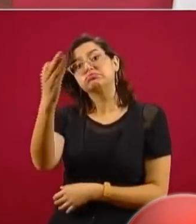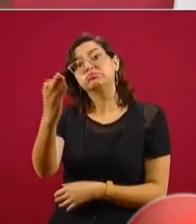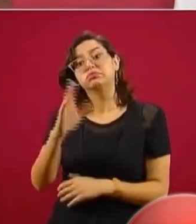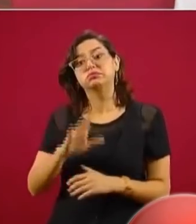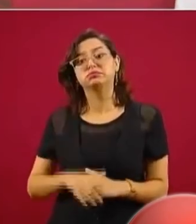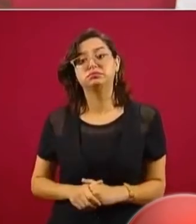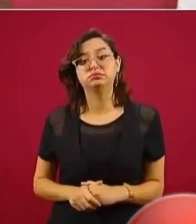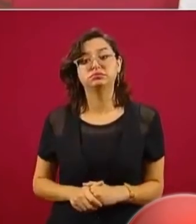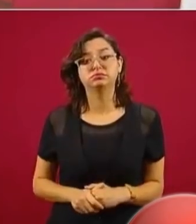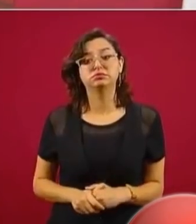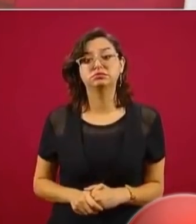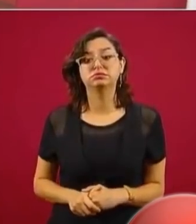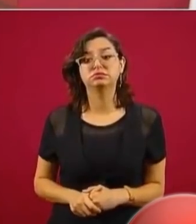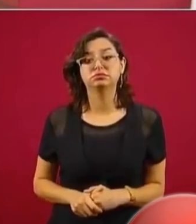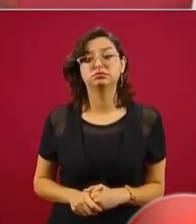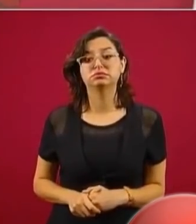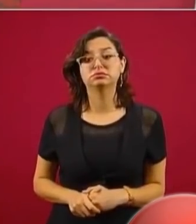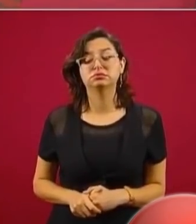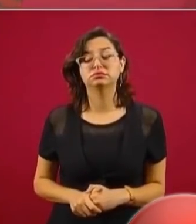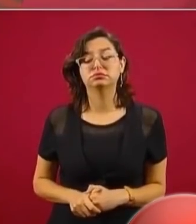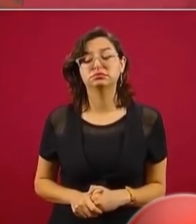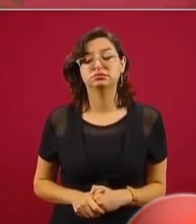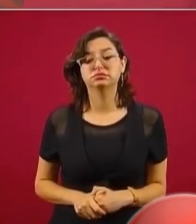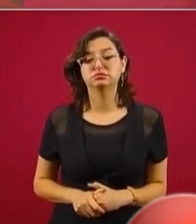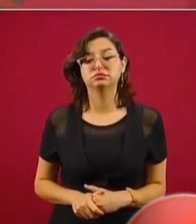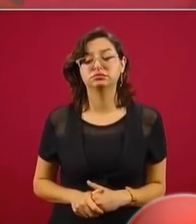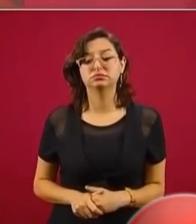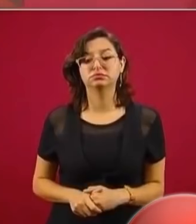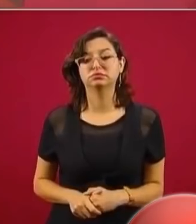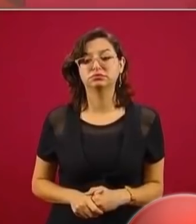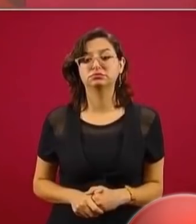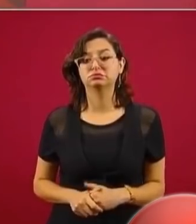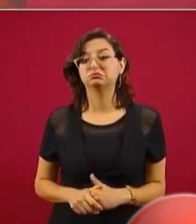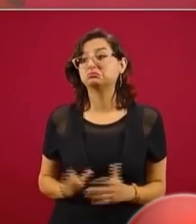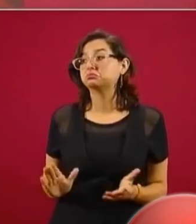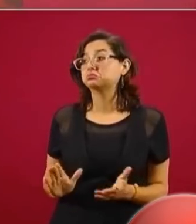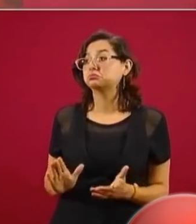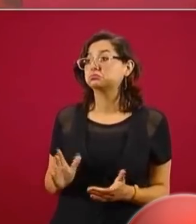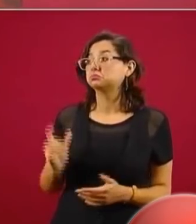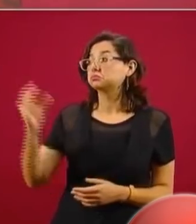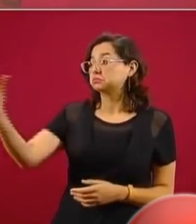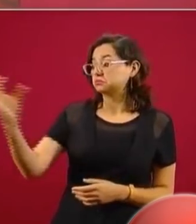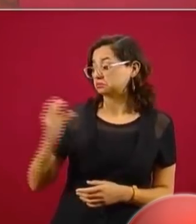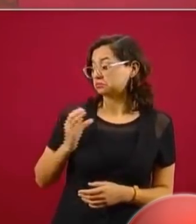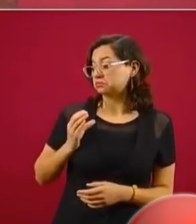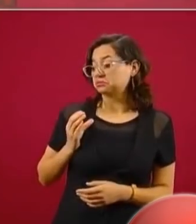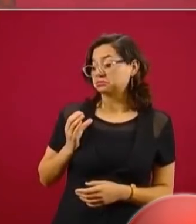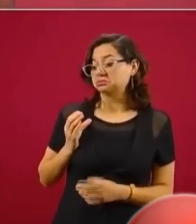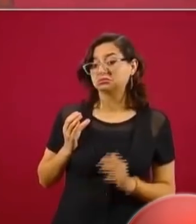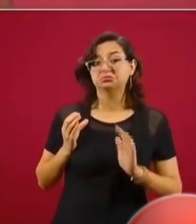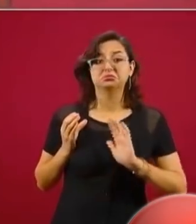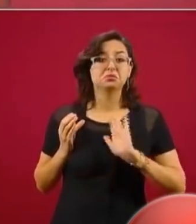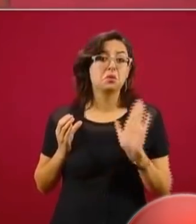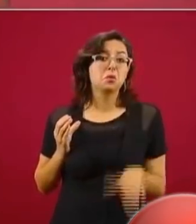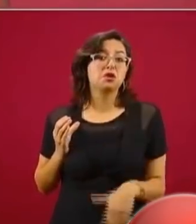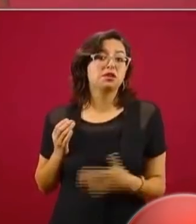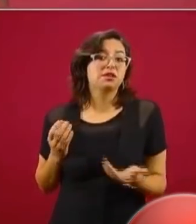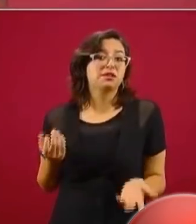Es como decía Keynes, ya cuando llegue el dinero, ya todos vamos a estar muertos,